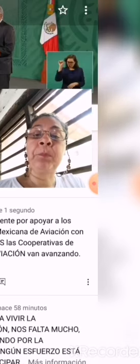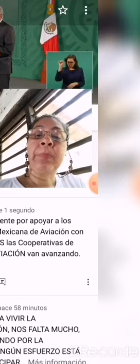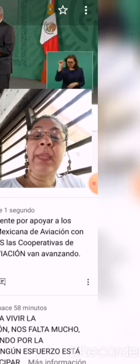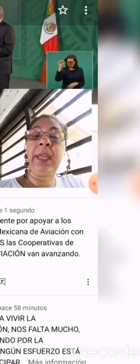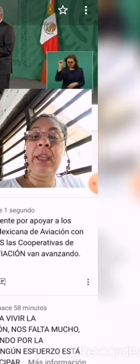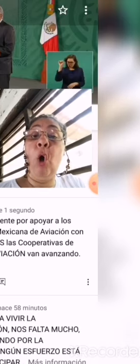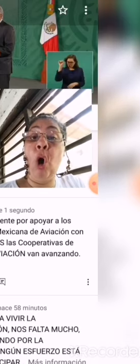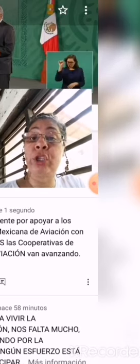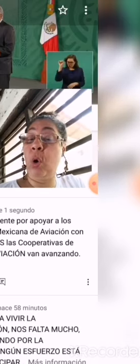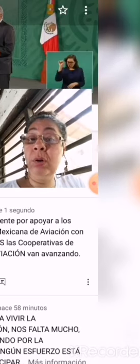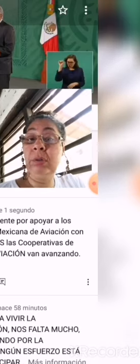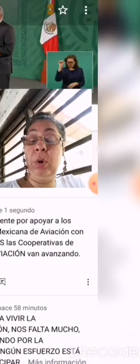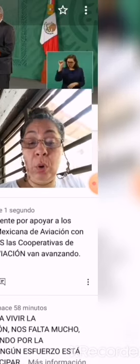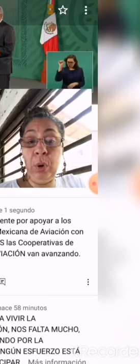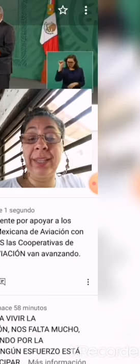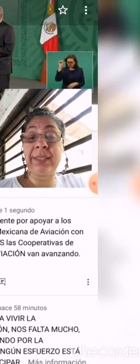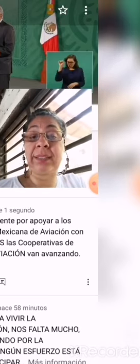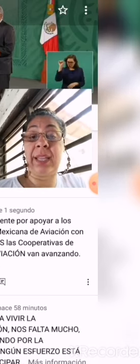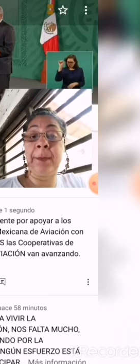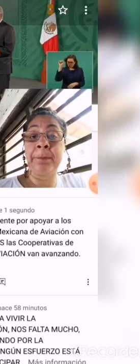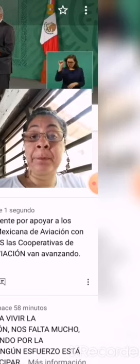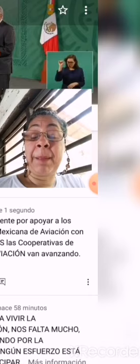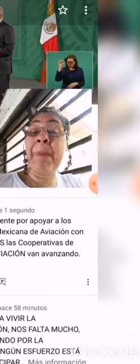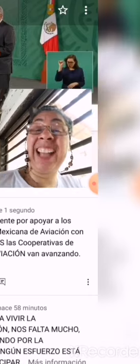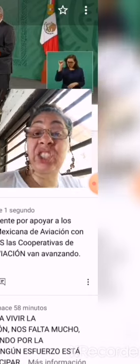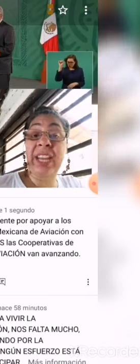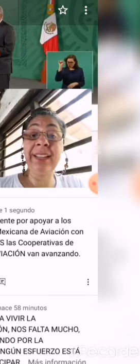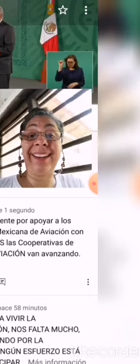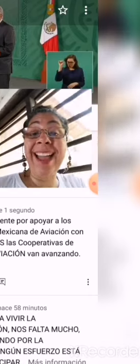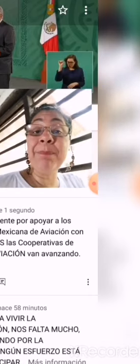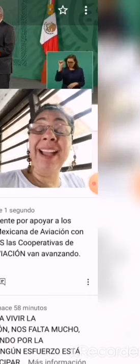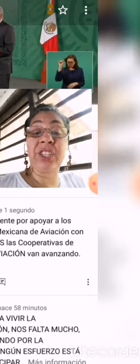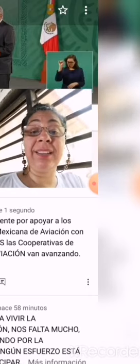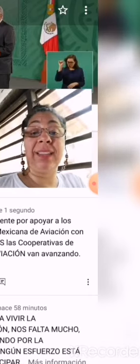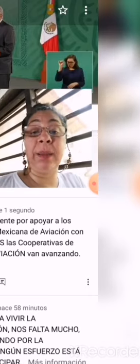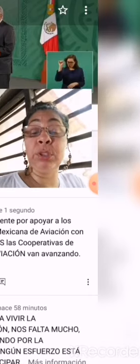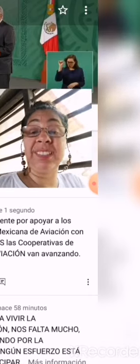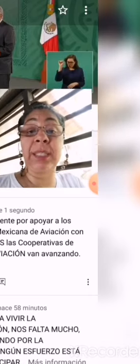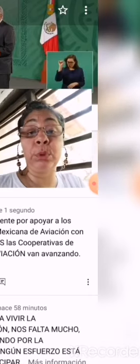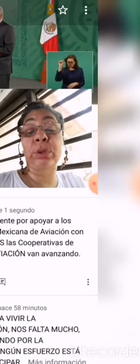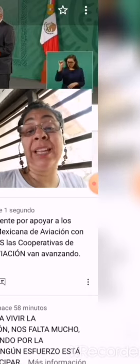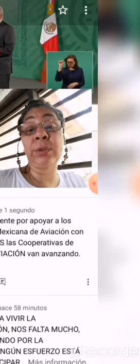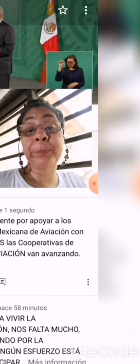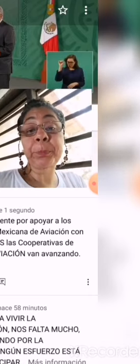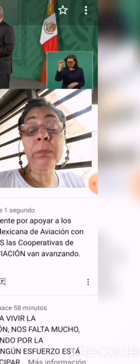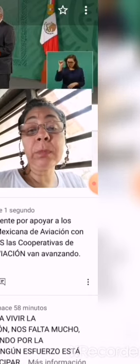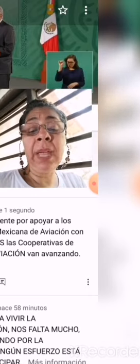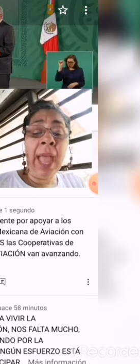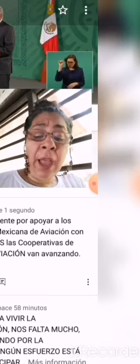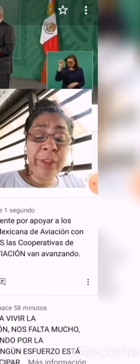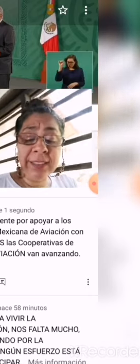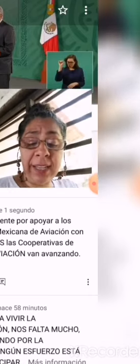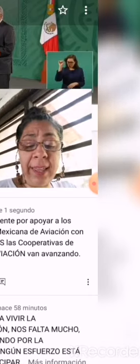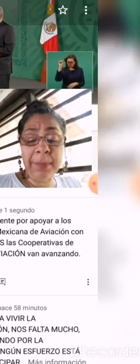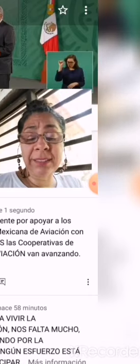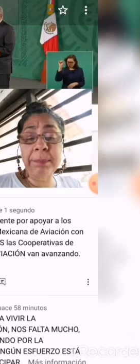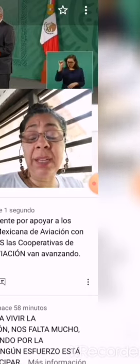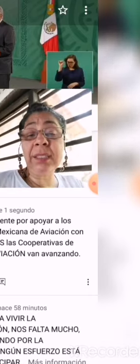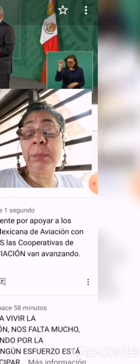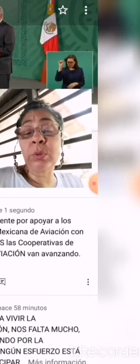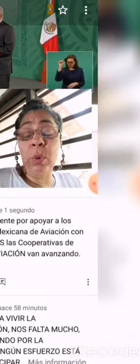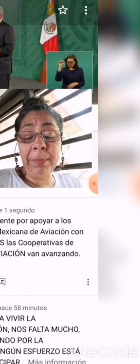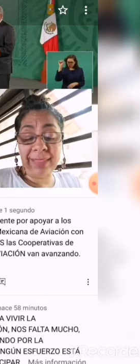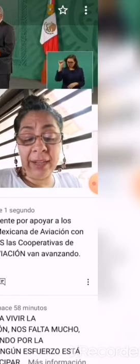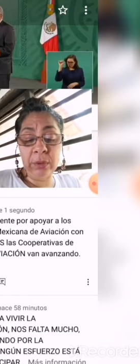este hoyo o bache, gran bache que tenemos desde hace muchos años. Fíjense, nada más